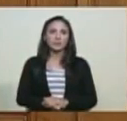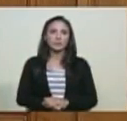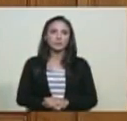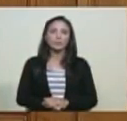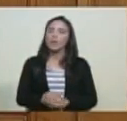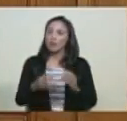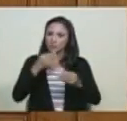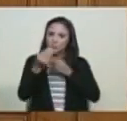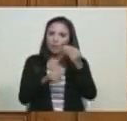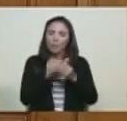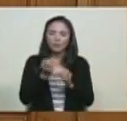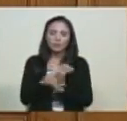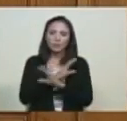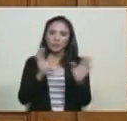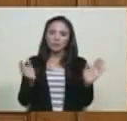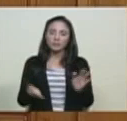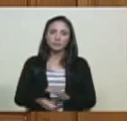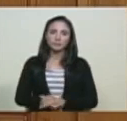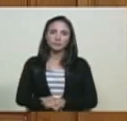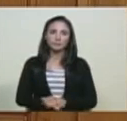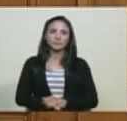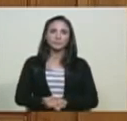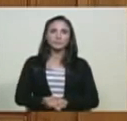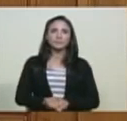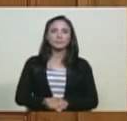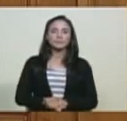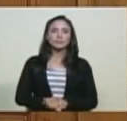Y así será, así será.